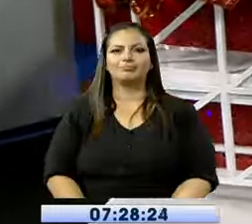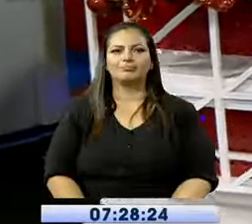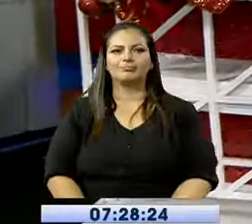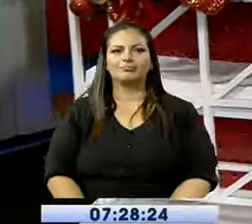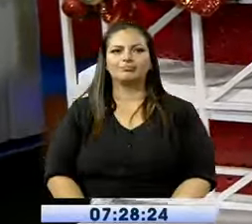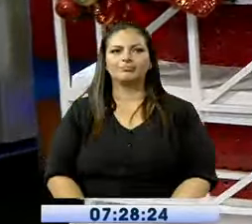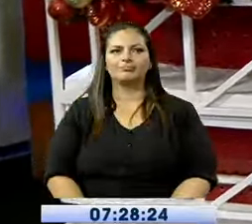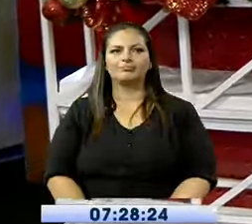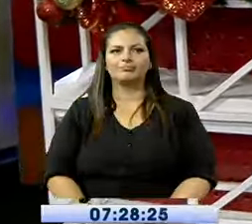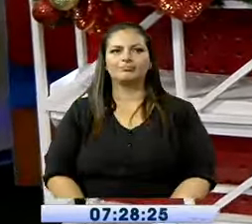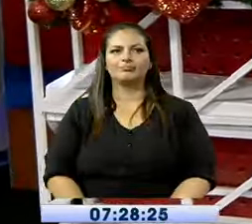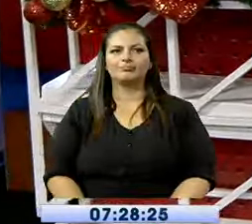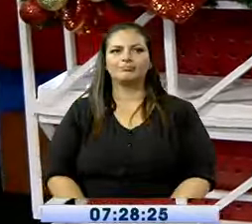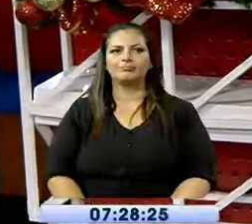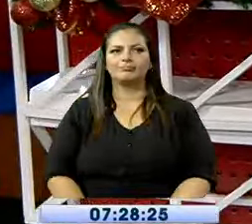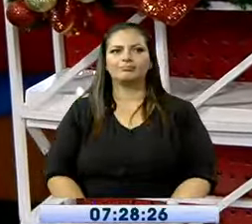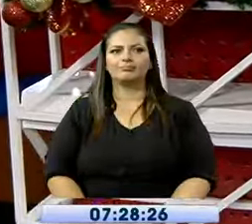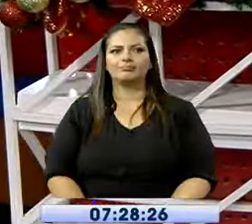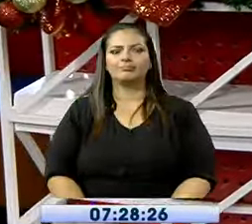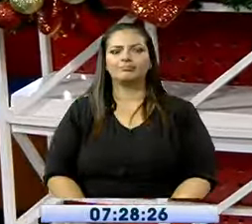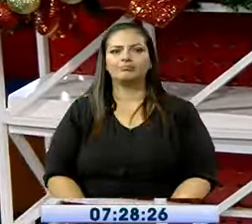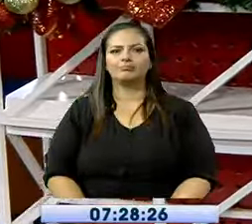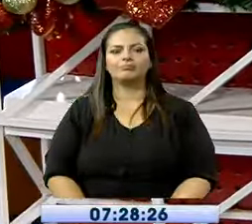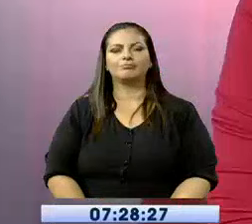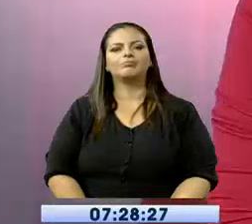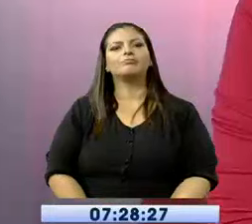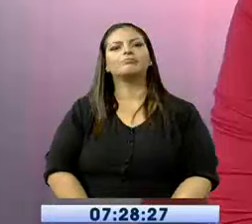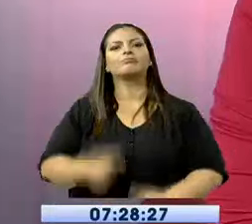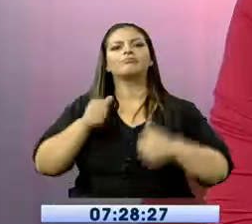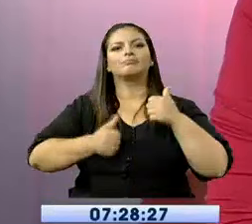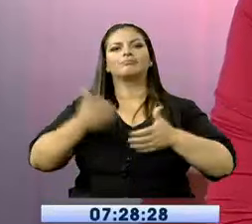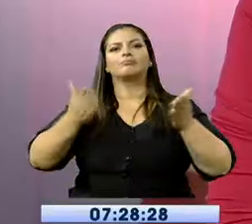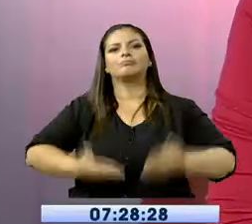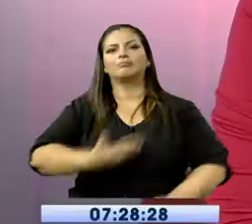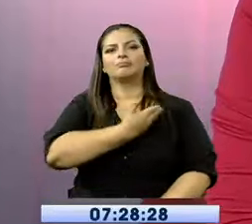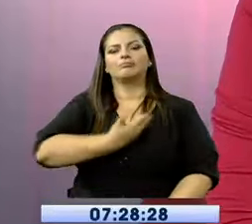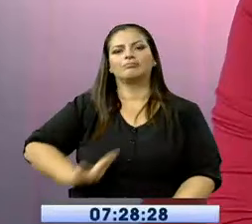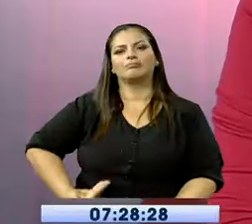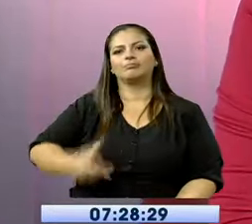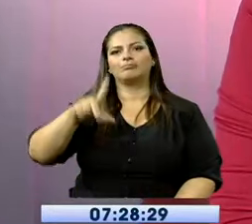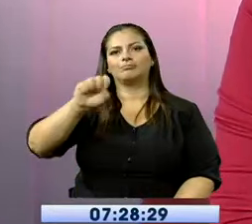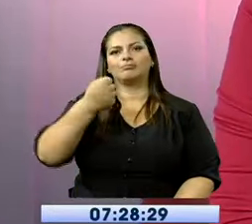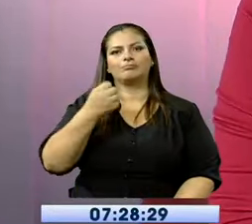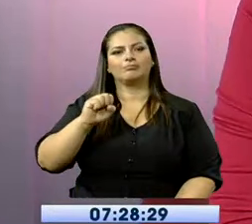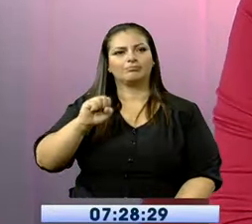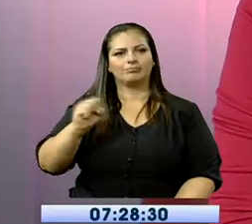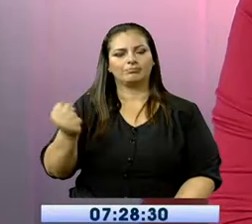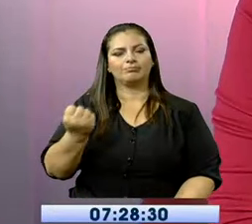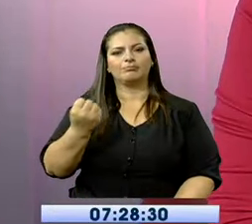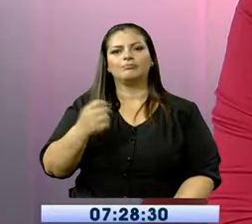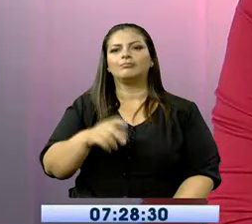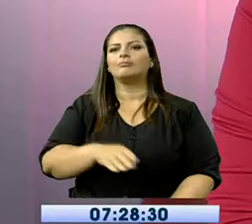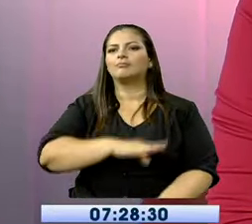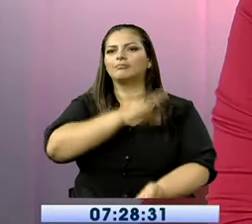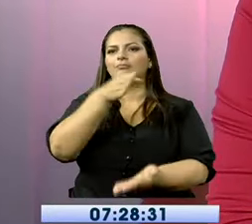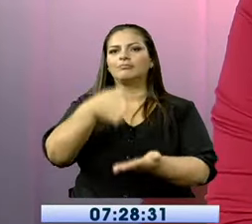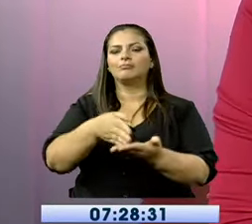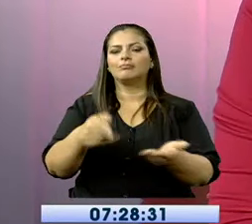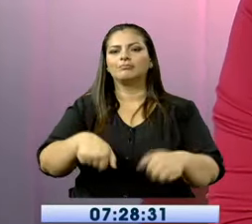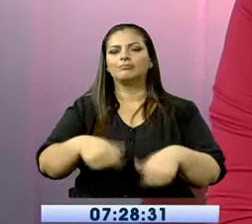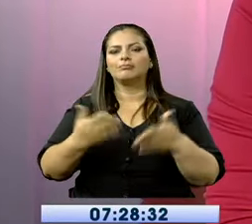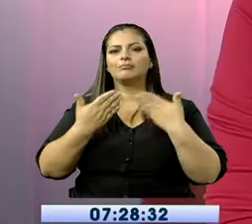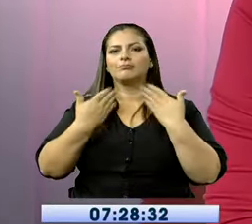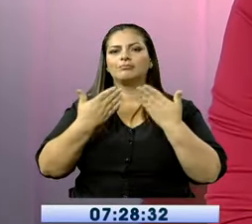El candidato a la presidencia por el movimiento Creo, Guillermo Lasso, realizó visitas puerta a puerta en varios sectores de